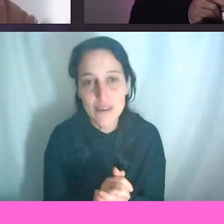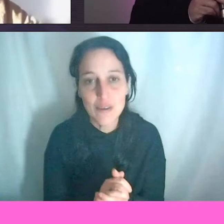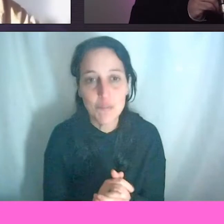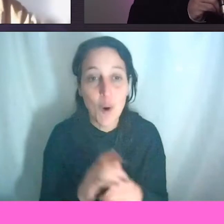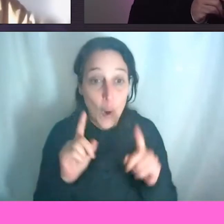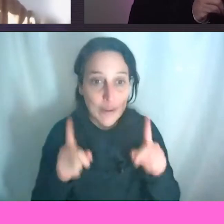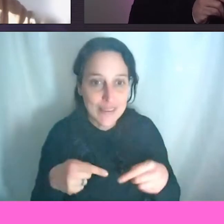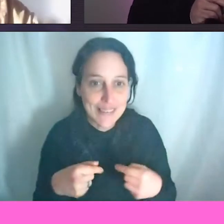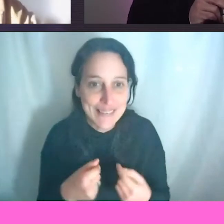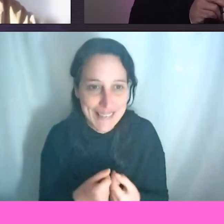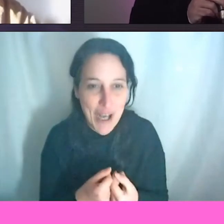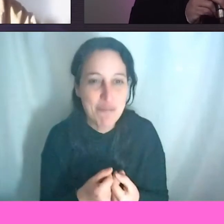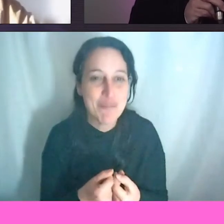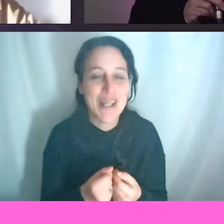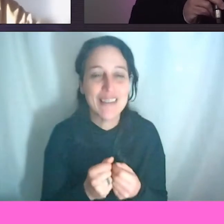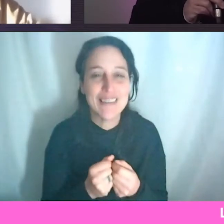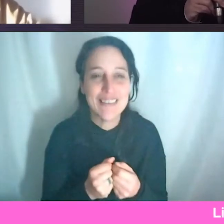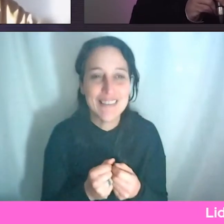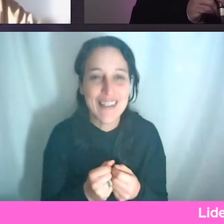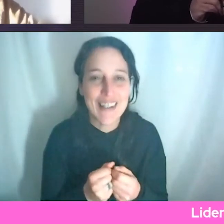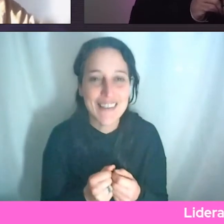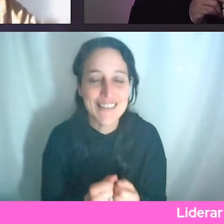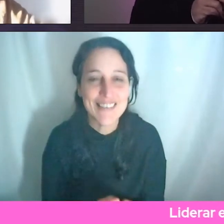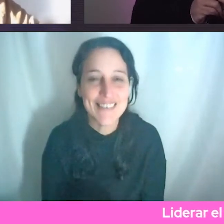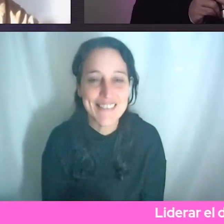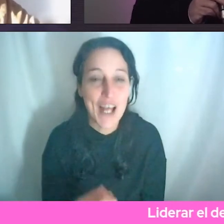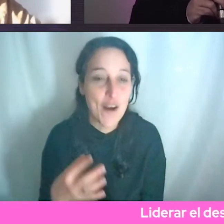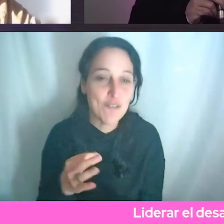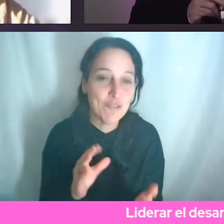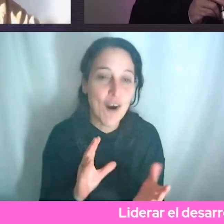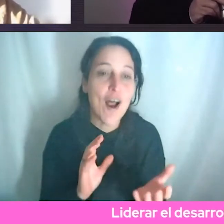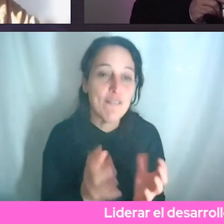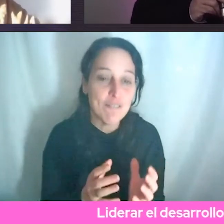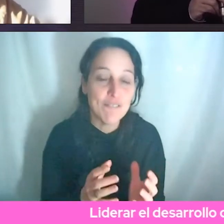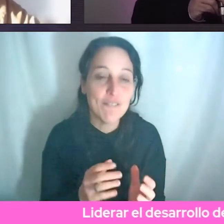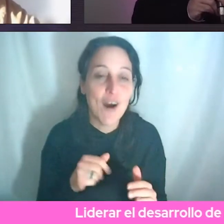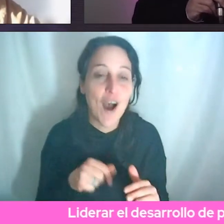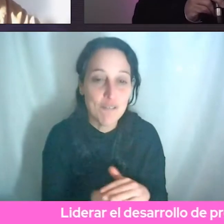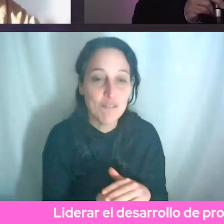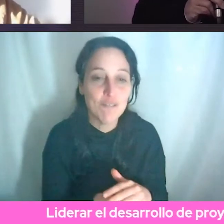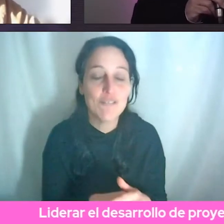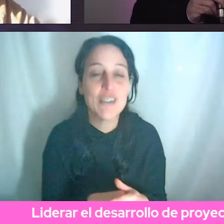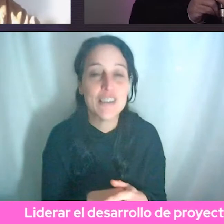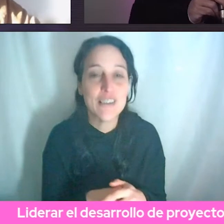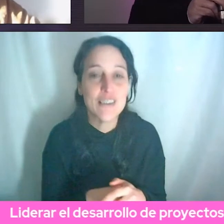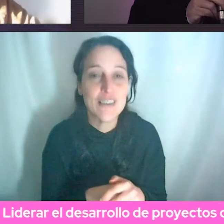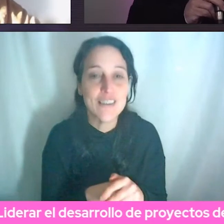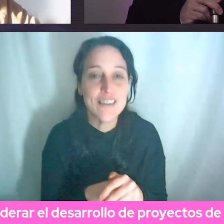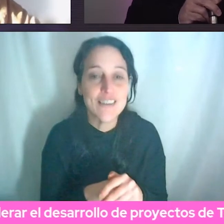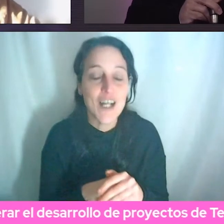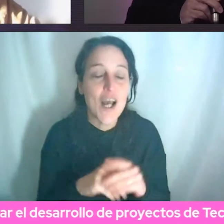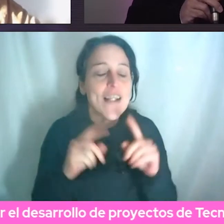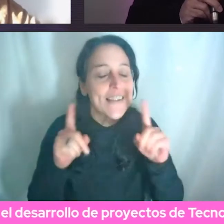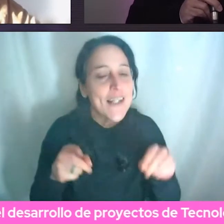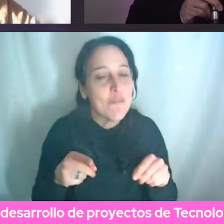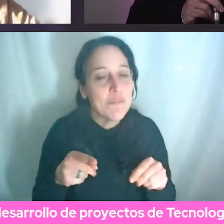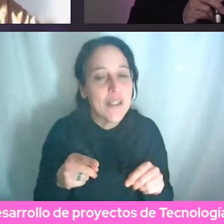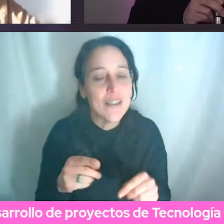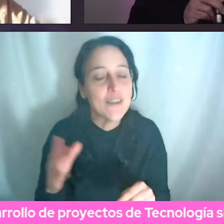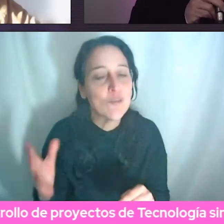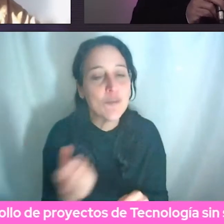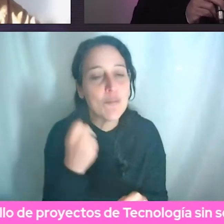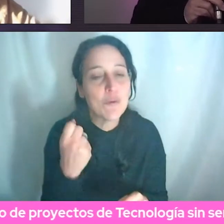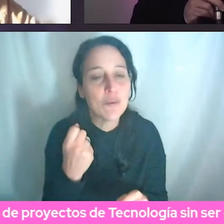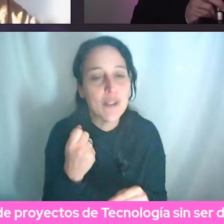Volvemos al Fondo Cívico, ¿no? Pero pueden aplicar al Fondo Cívico. Pero también es una oportunidad para desarrollar